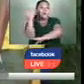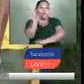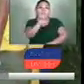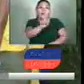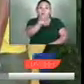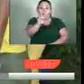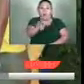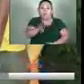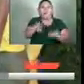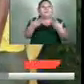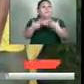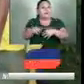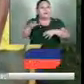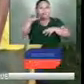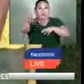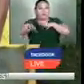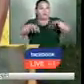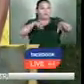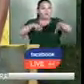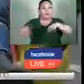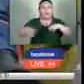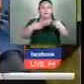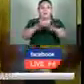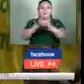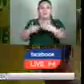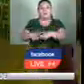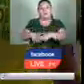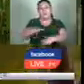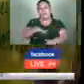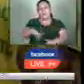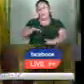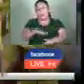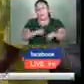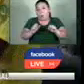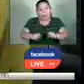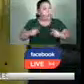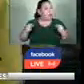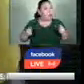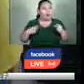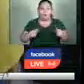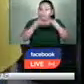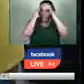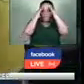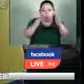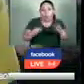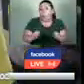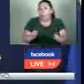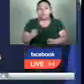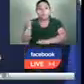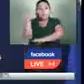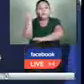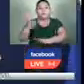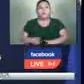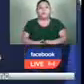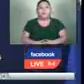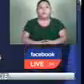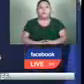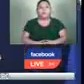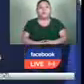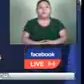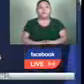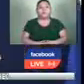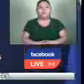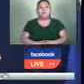distribuidas en las diferentes seccionales a nivel nacional y les ayudarán a dar una mejor respuesta ante cualquier emergencia. Lo queremos